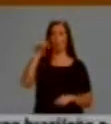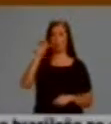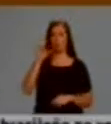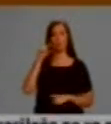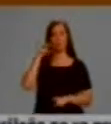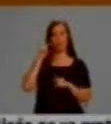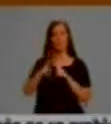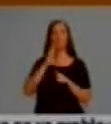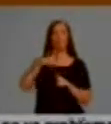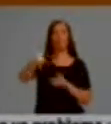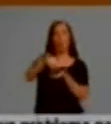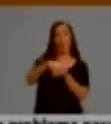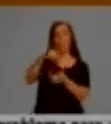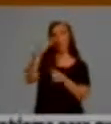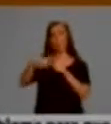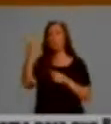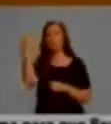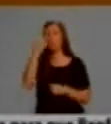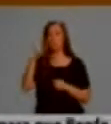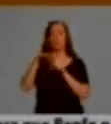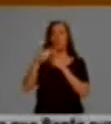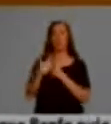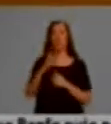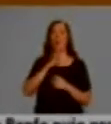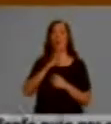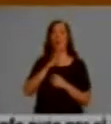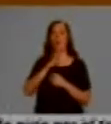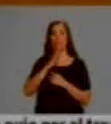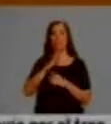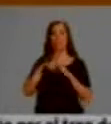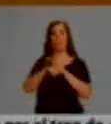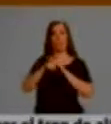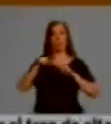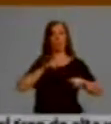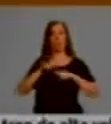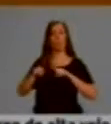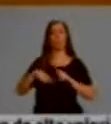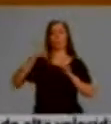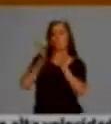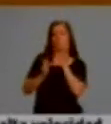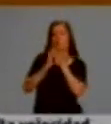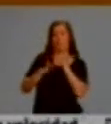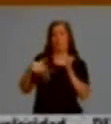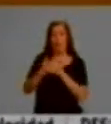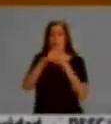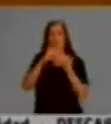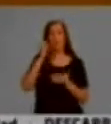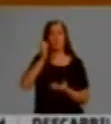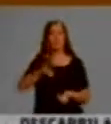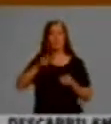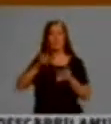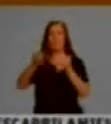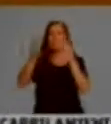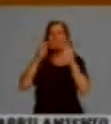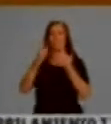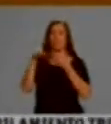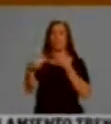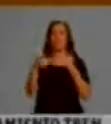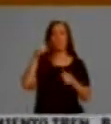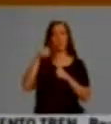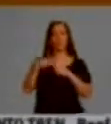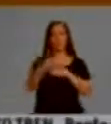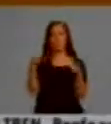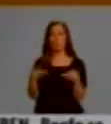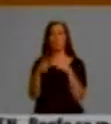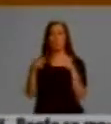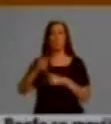aclare todos los interrogantes que pesan sobre la situación del presidente del Ejecutivo y para que informe de manera transparente a la ciudadanía